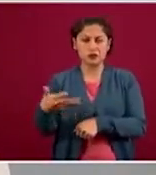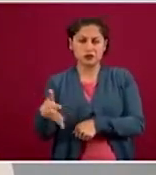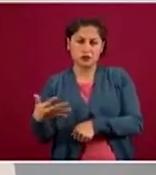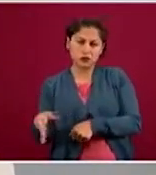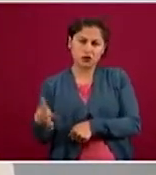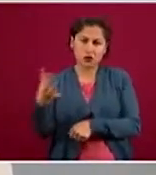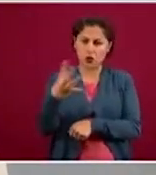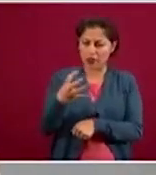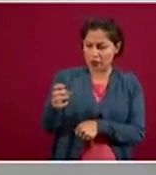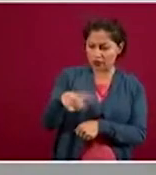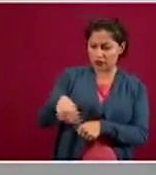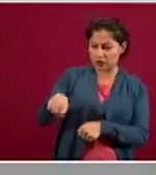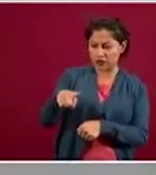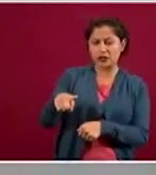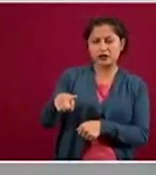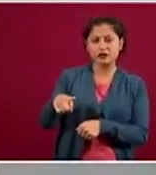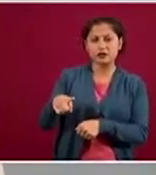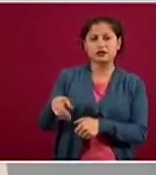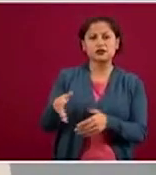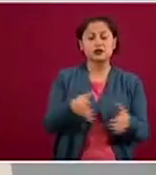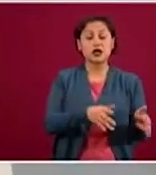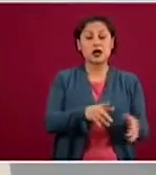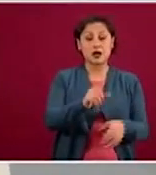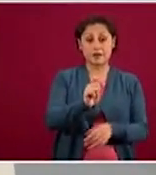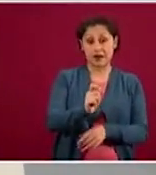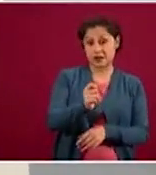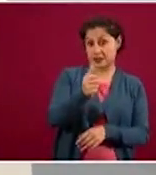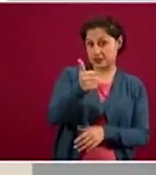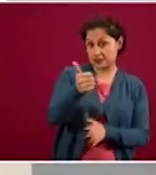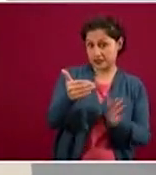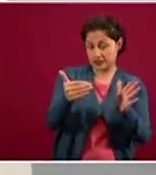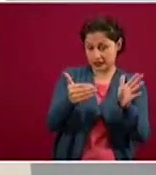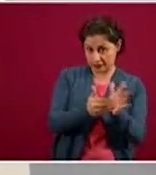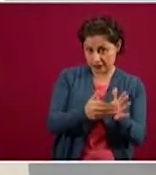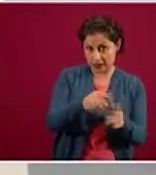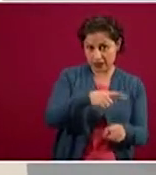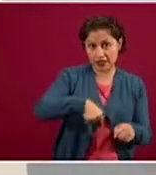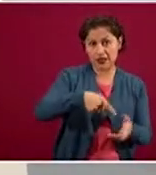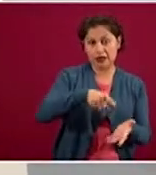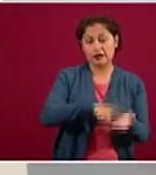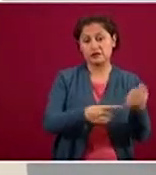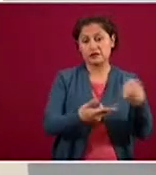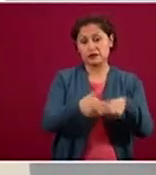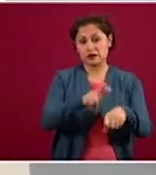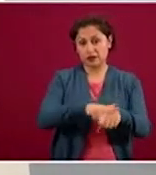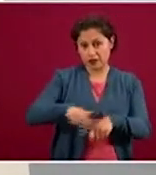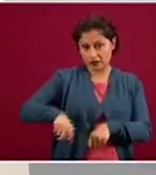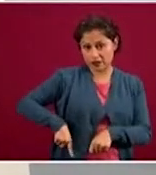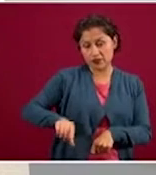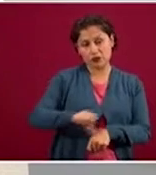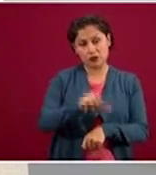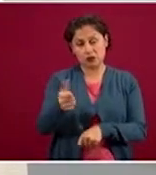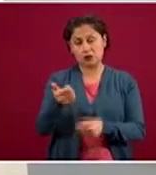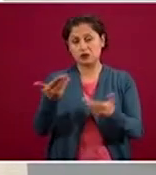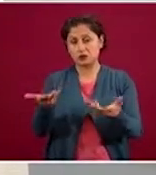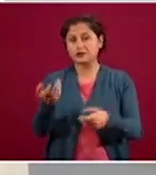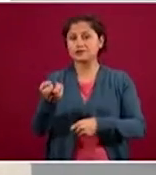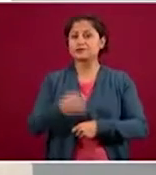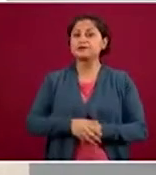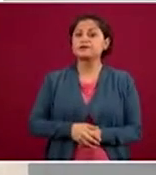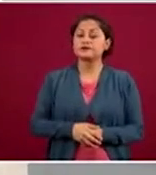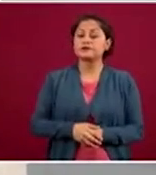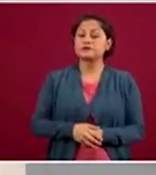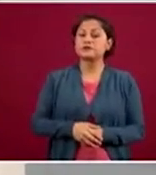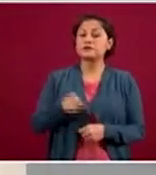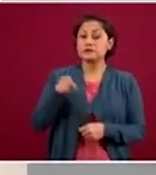poquito más de cuatro centenas, respecto a las 26 mil que existen en el sector público. Y en ellas se usa